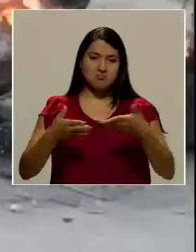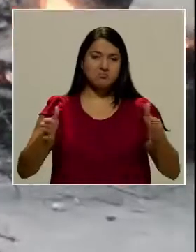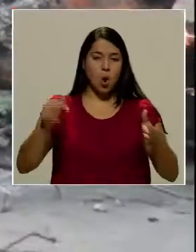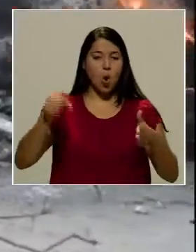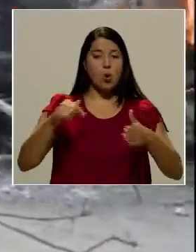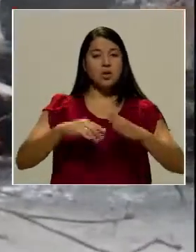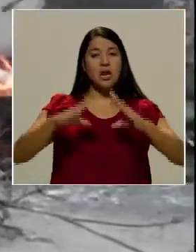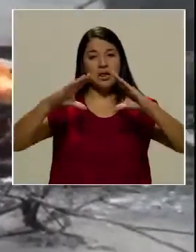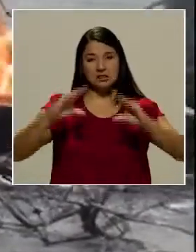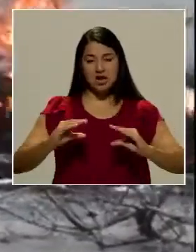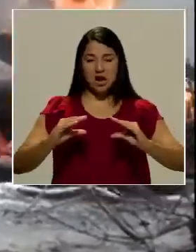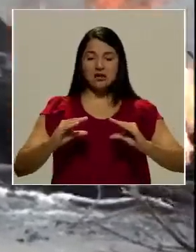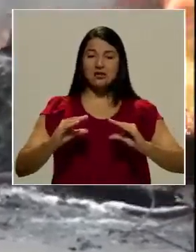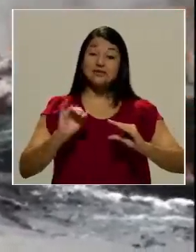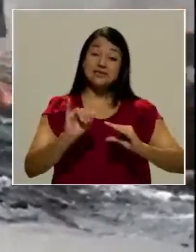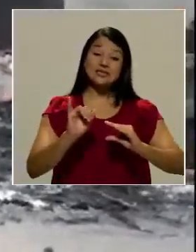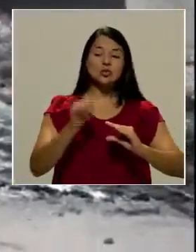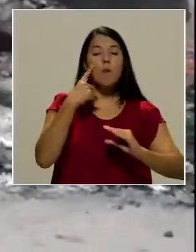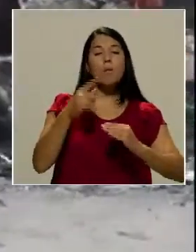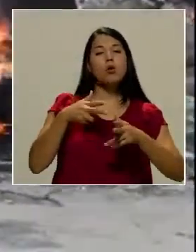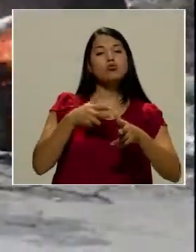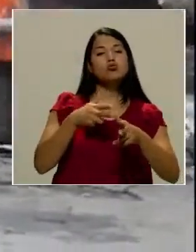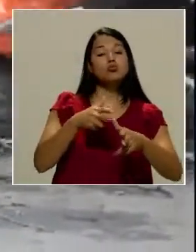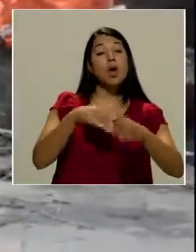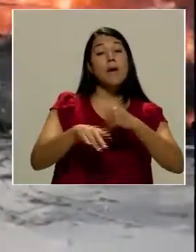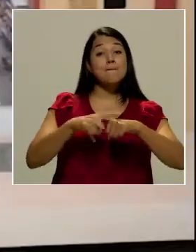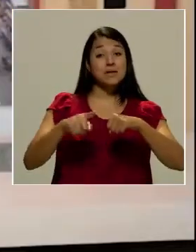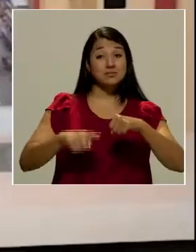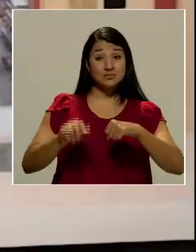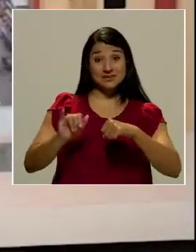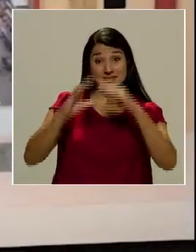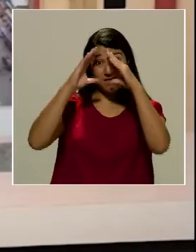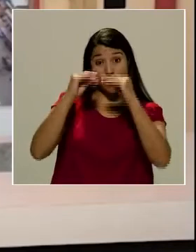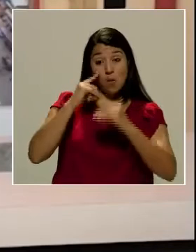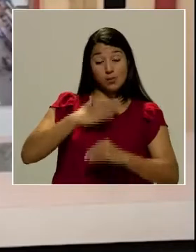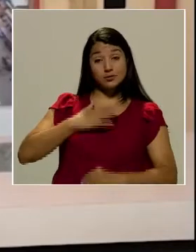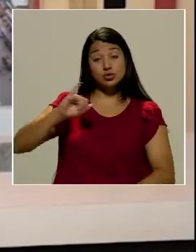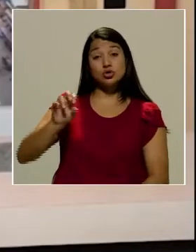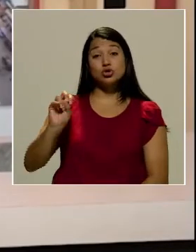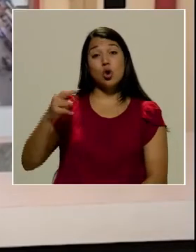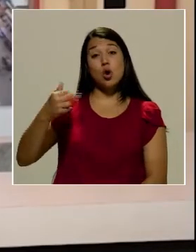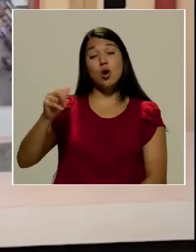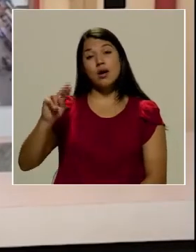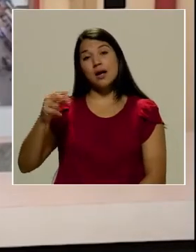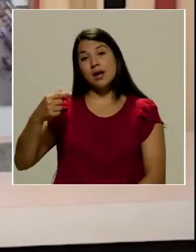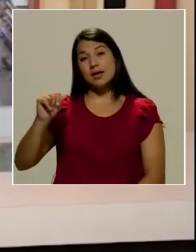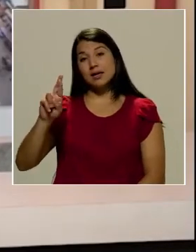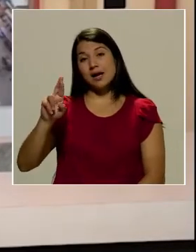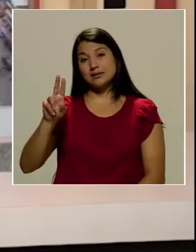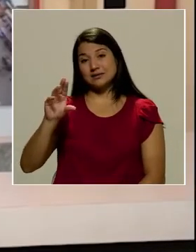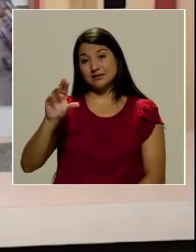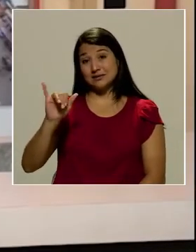tarde como parte de estas manifestaciones en Pérez Celedón. Este fue un reporte de Johan García Gómez de TV Sur Canal 14